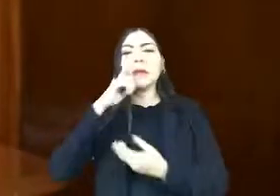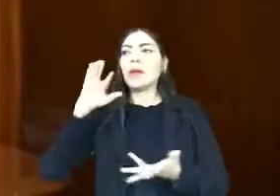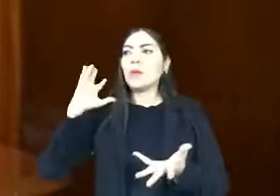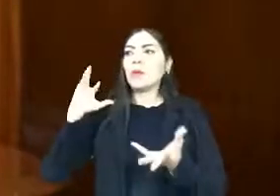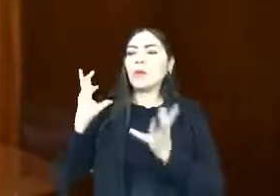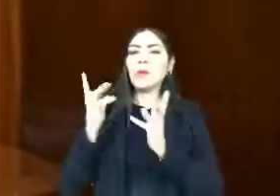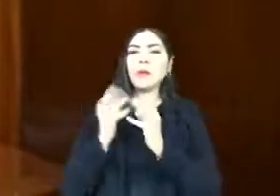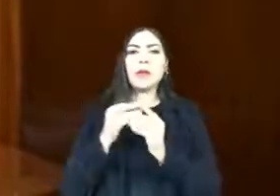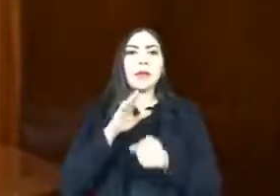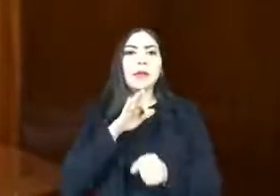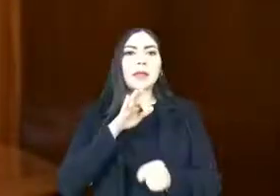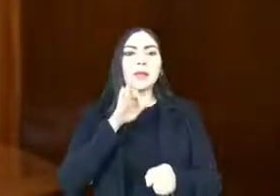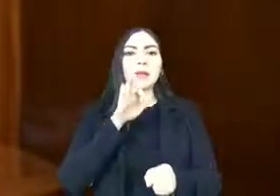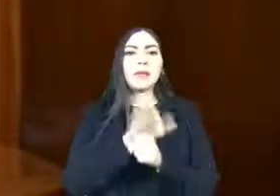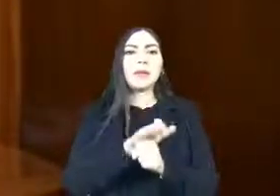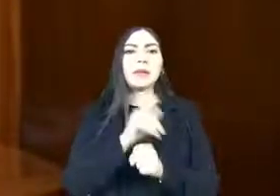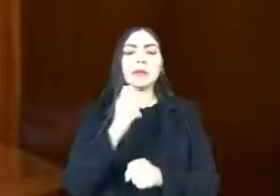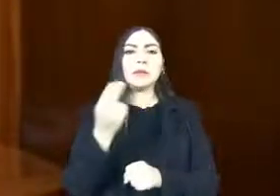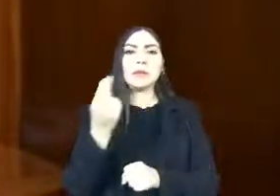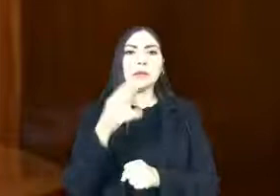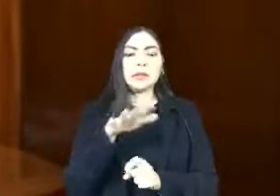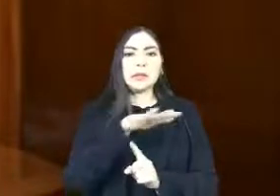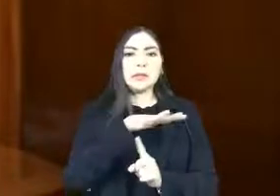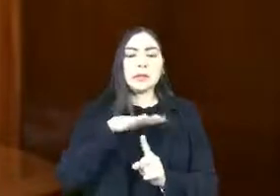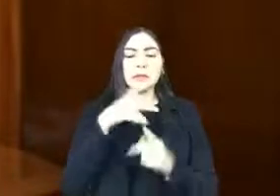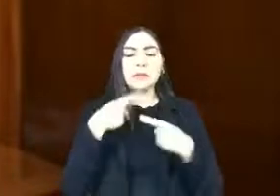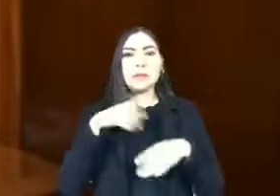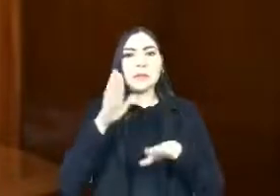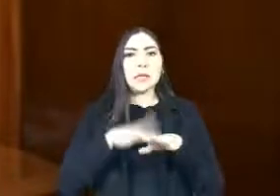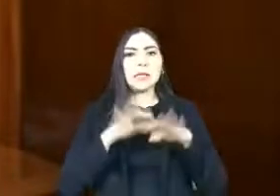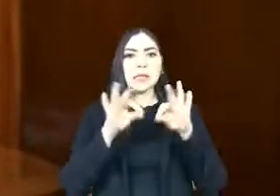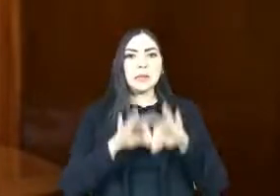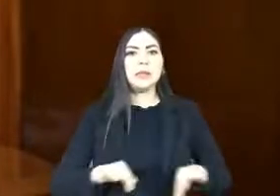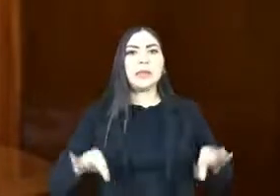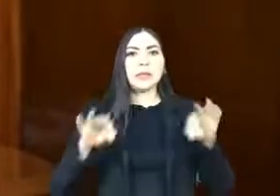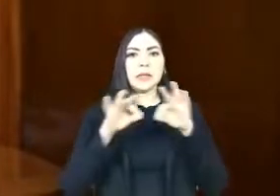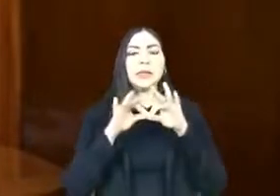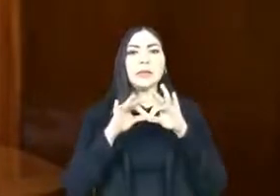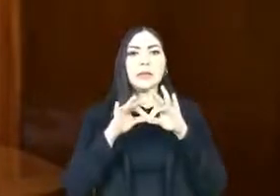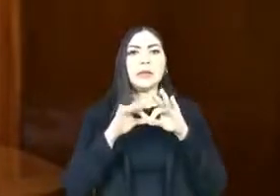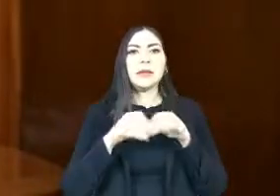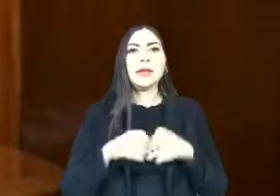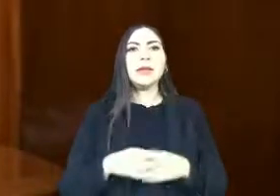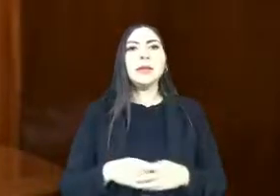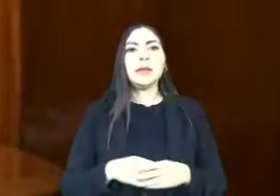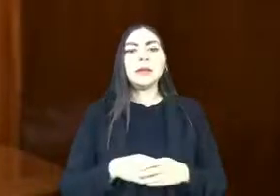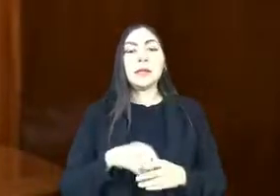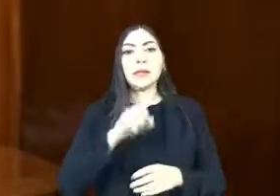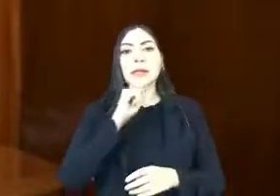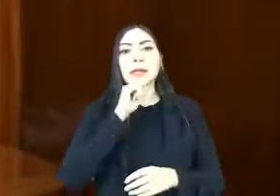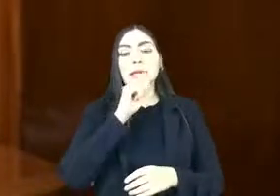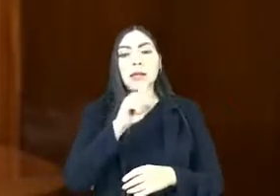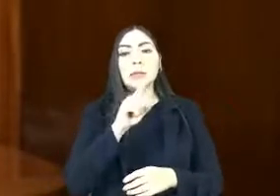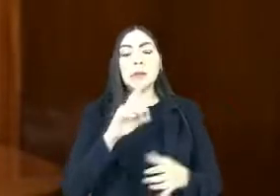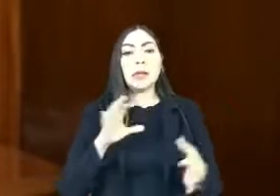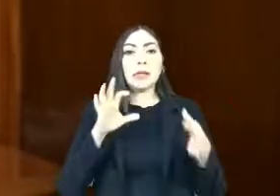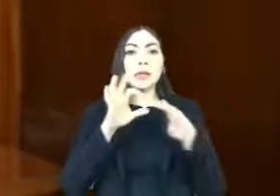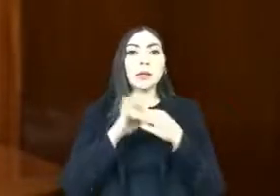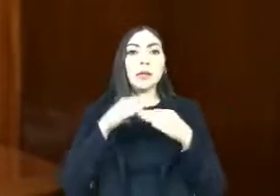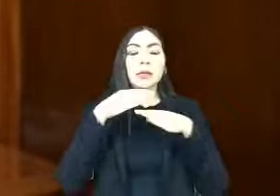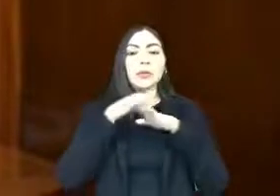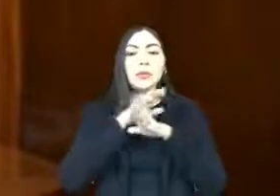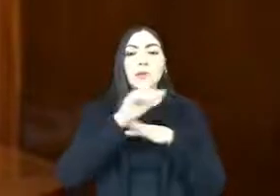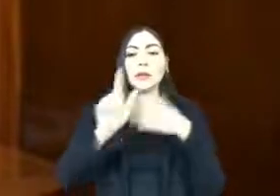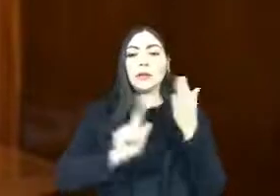atender sus necesidades más prioritarias también tiene mucho que ver con los ordenamientos legales